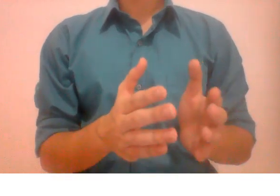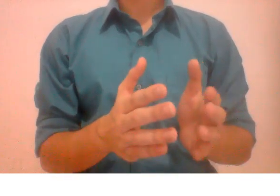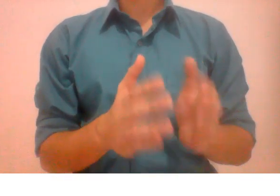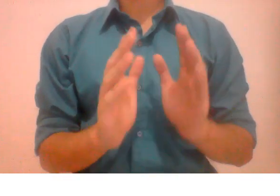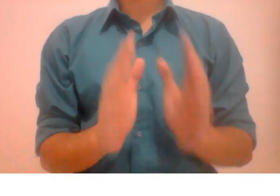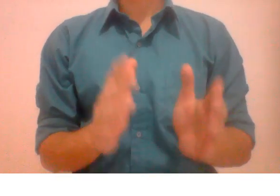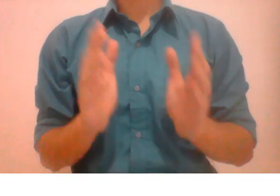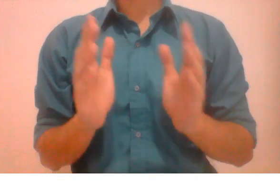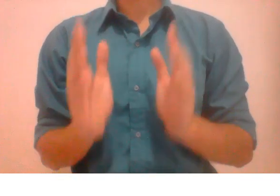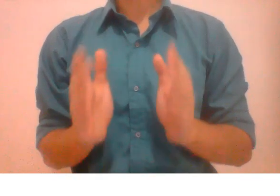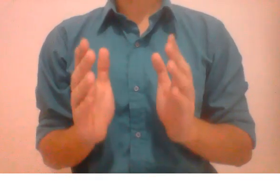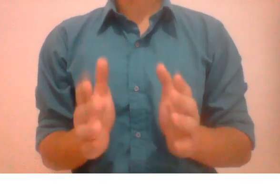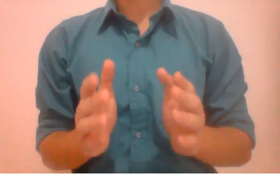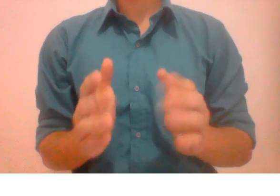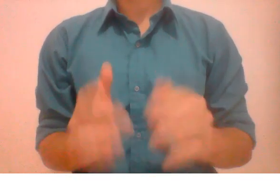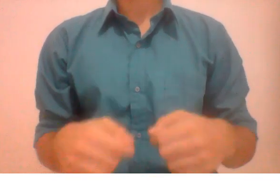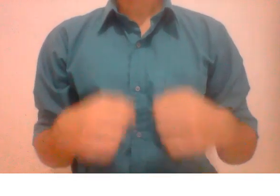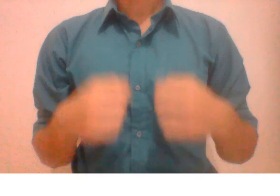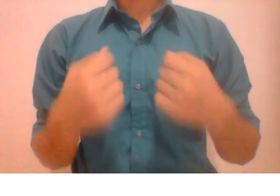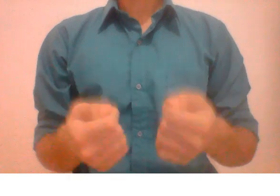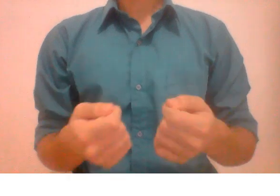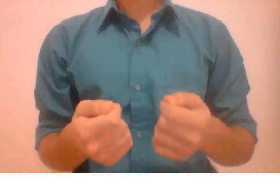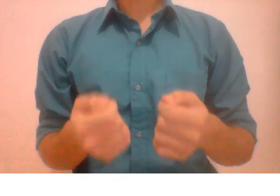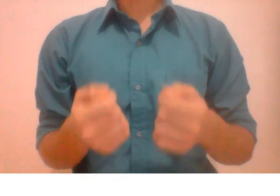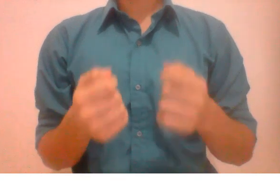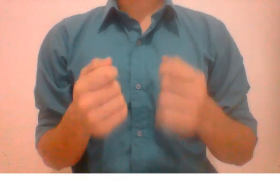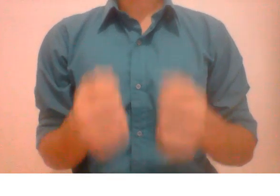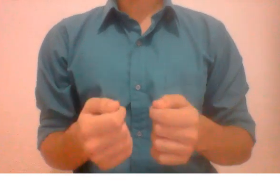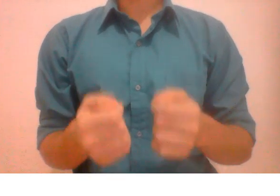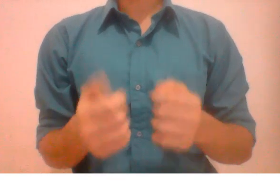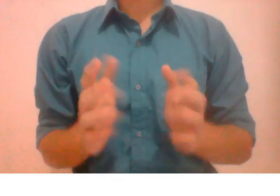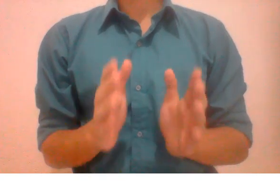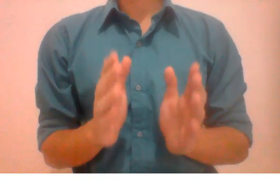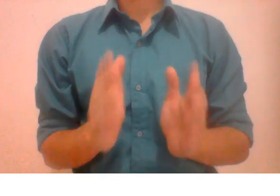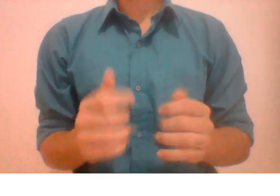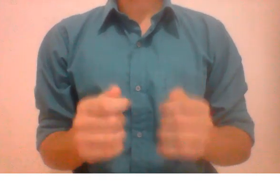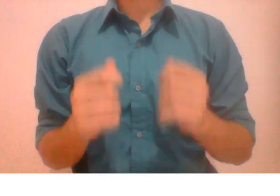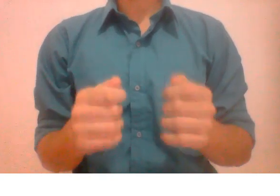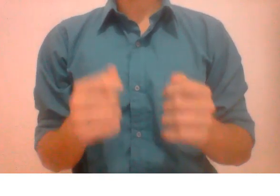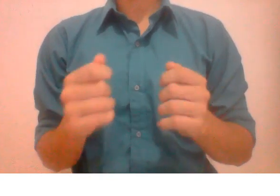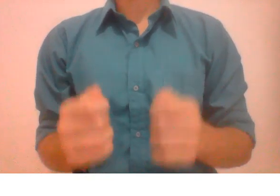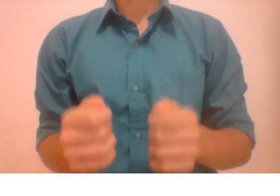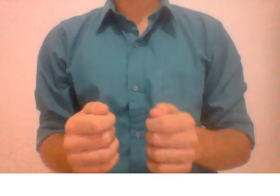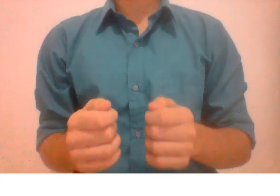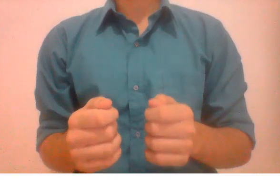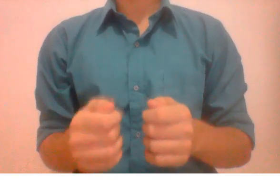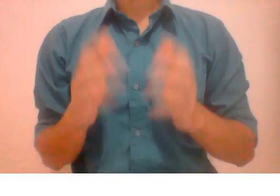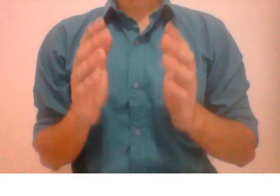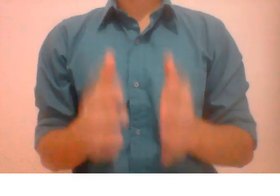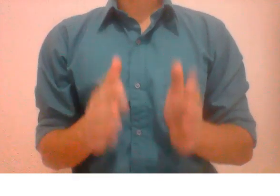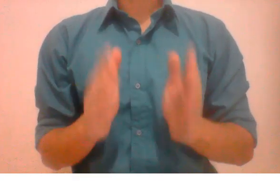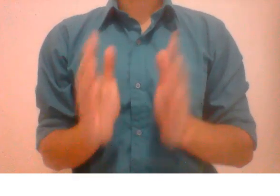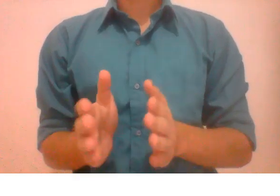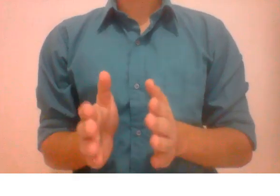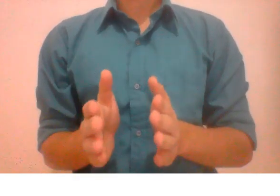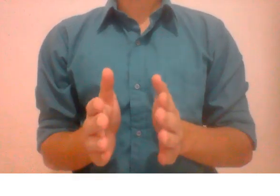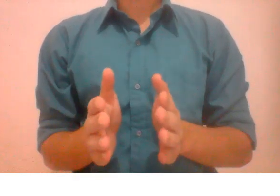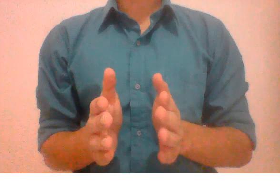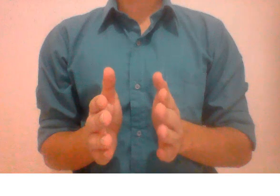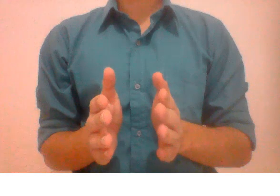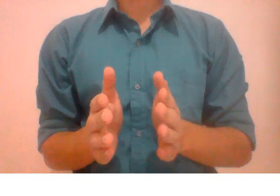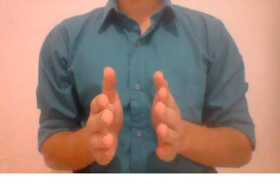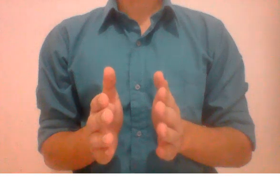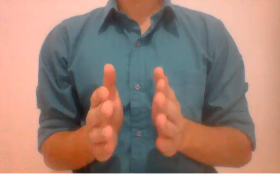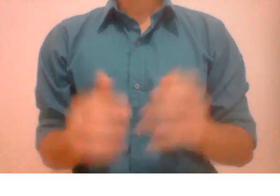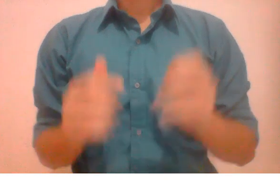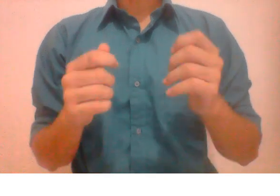demás candidatos. Y ahora lo interesante con esto es que no solamente se menciona que se utilizaron este tipo de recursos para hacer campañas contra Andrés